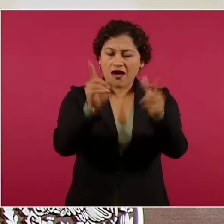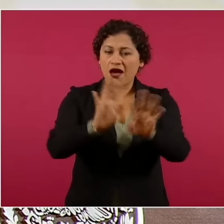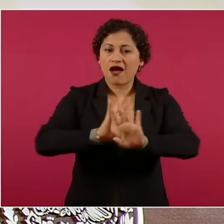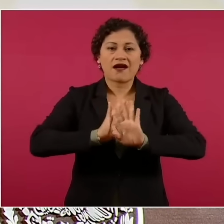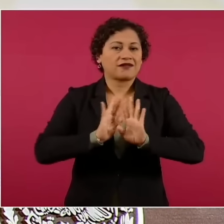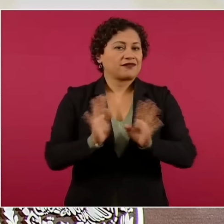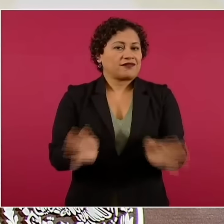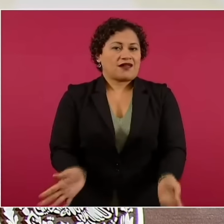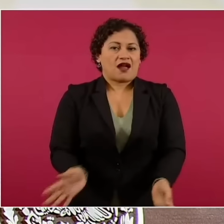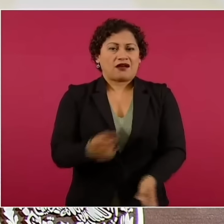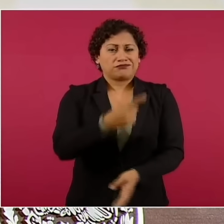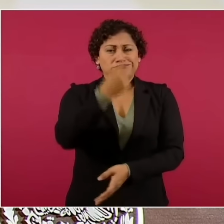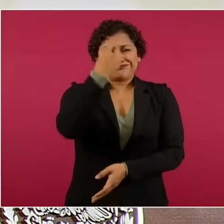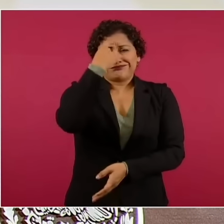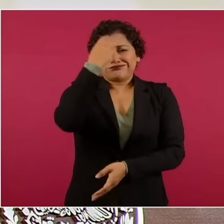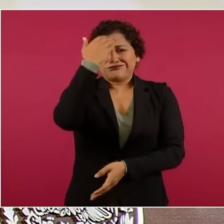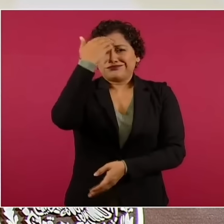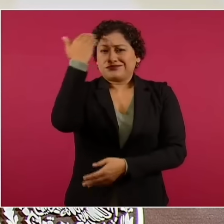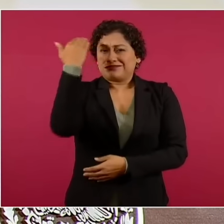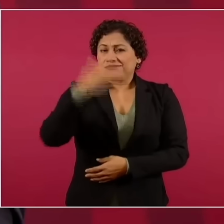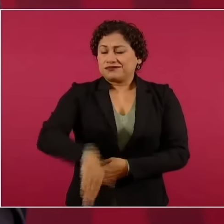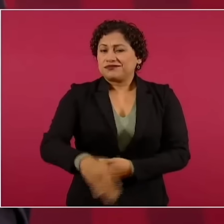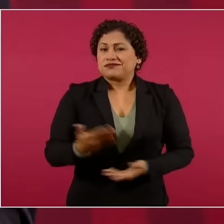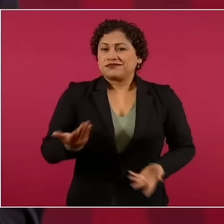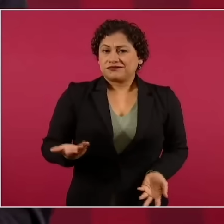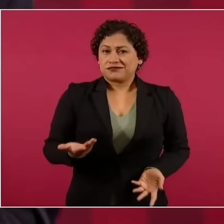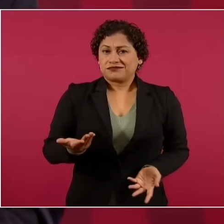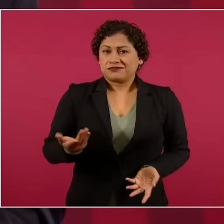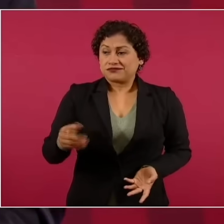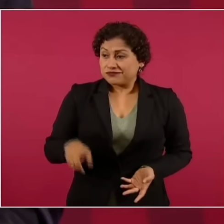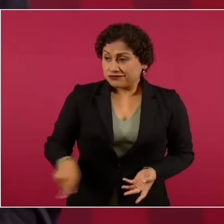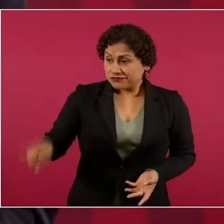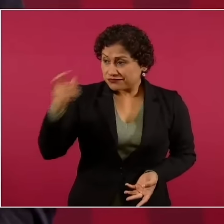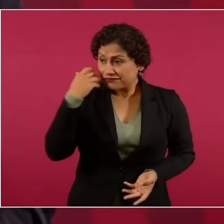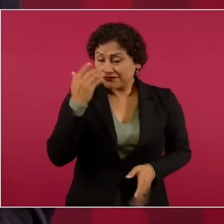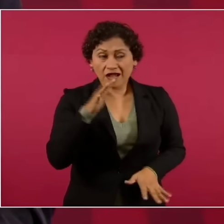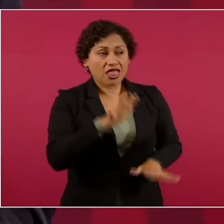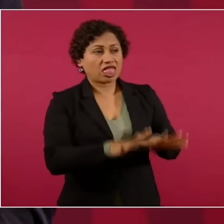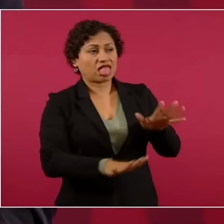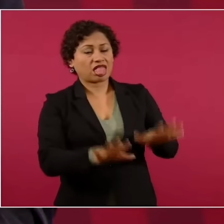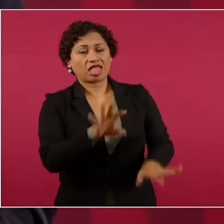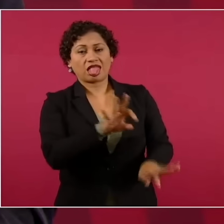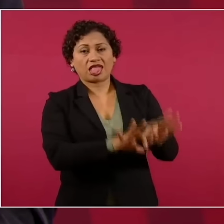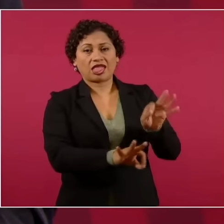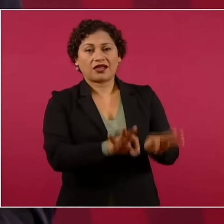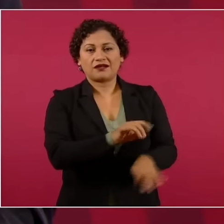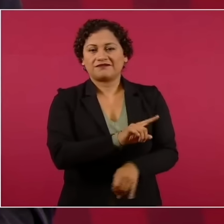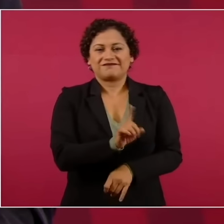muy consciente, no susceptible a la manipulación.